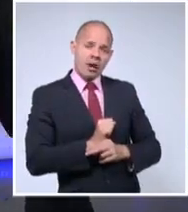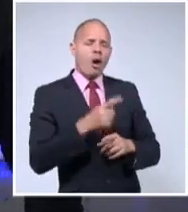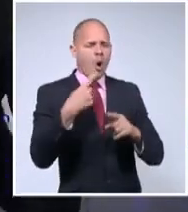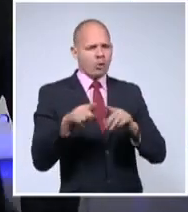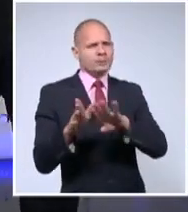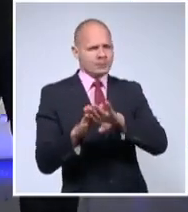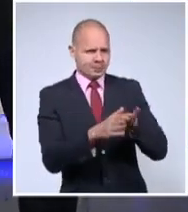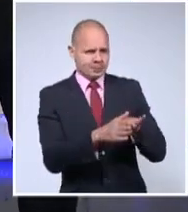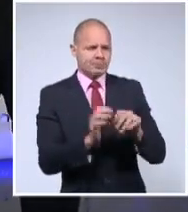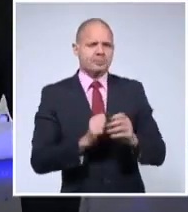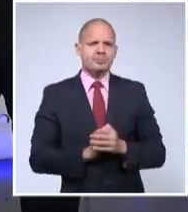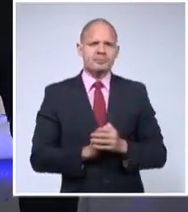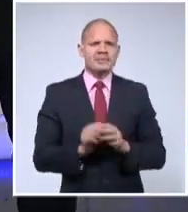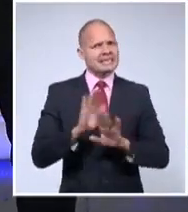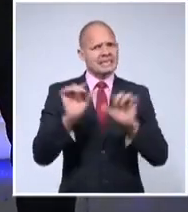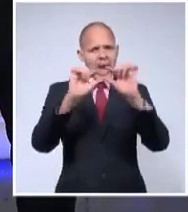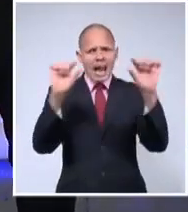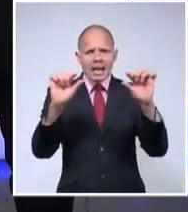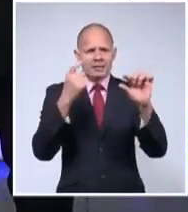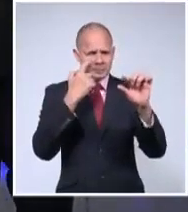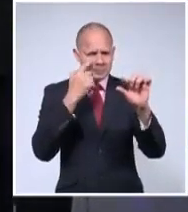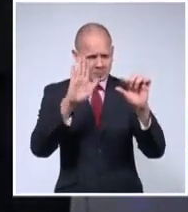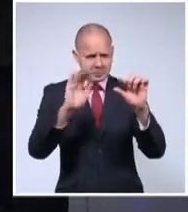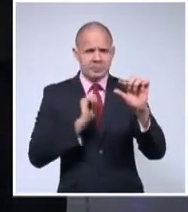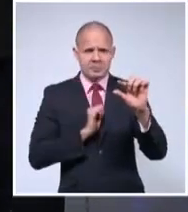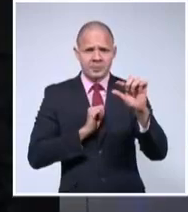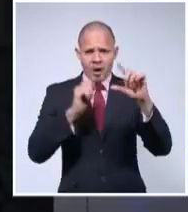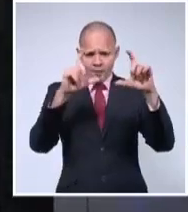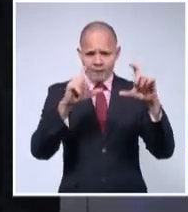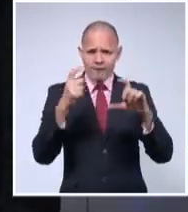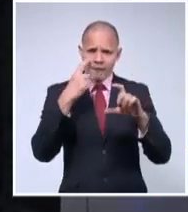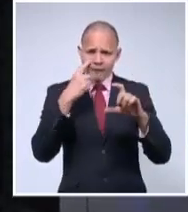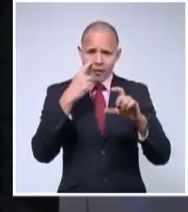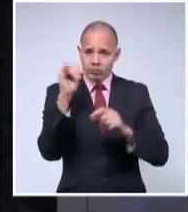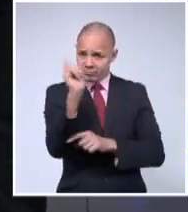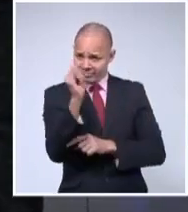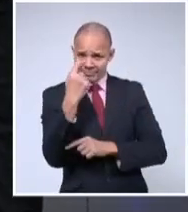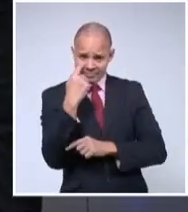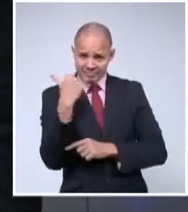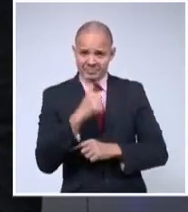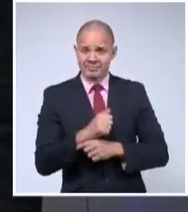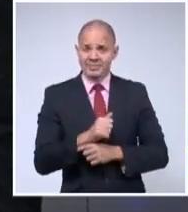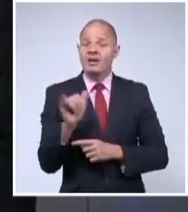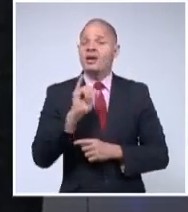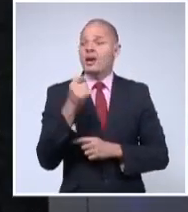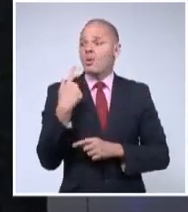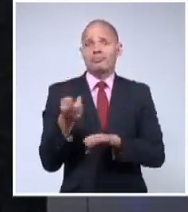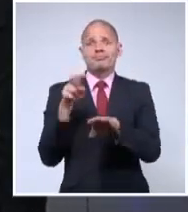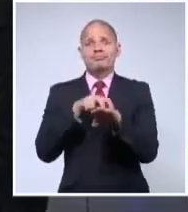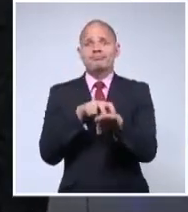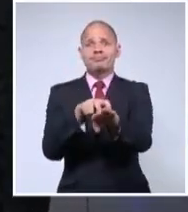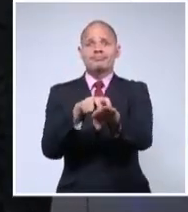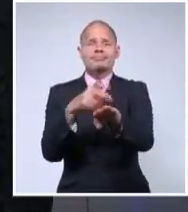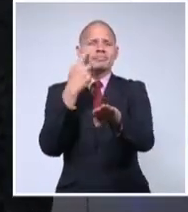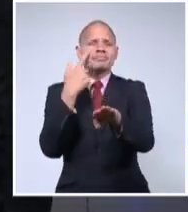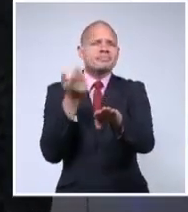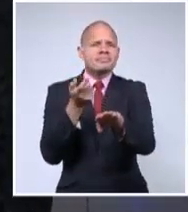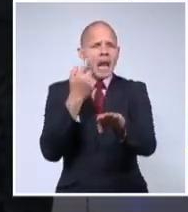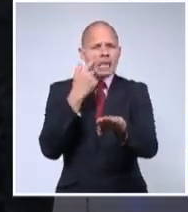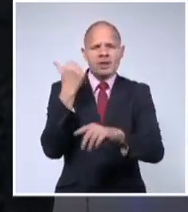texto. Tienen imágenes, tienen fotografías y tienen un video de cuando iban en el auto. ¿Qué les parece? Vamos a ver el